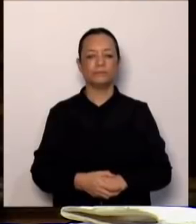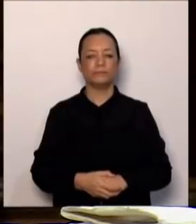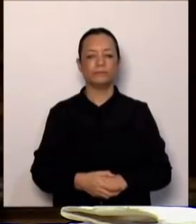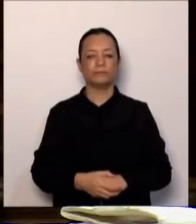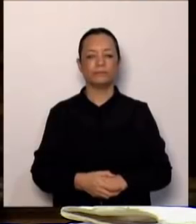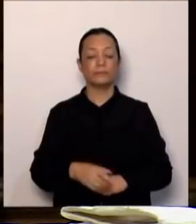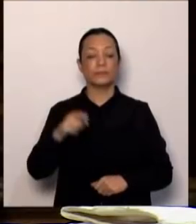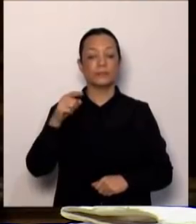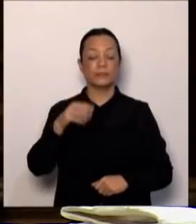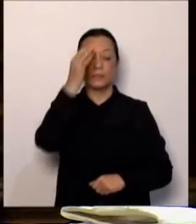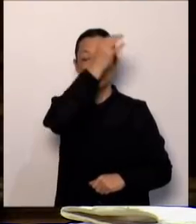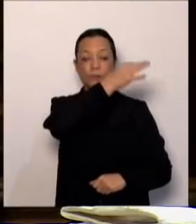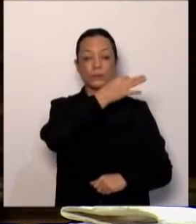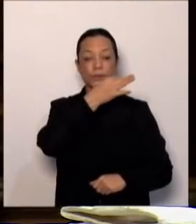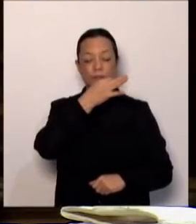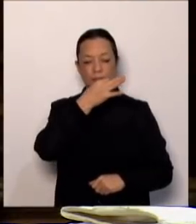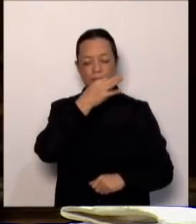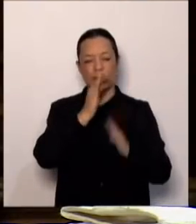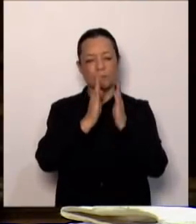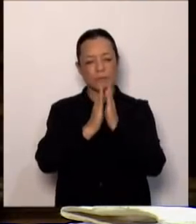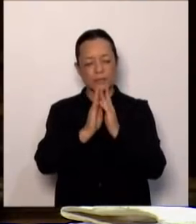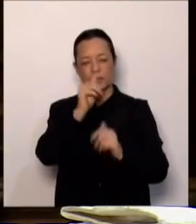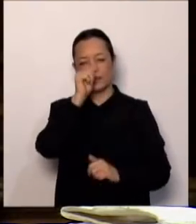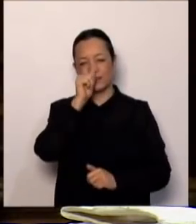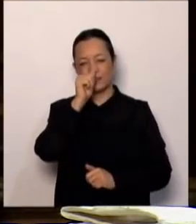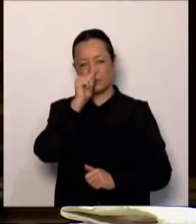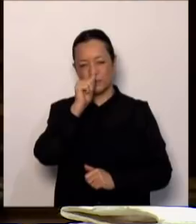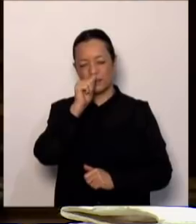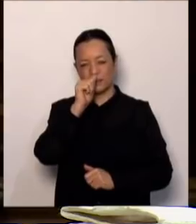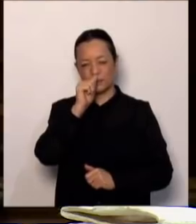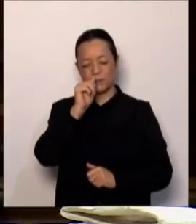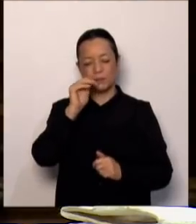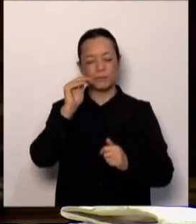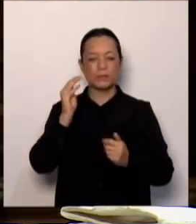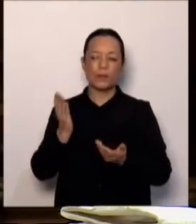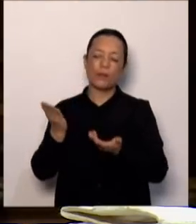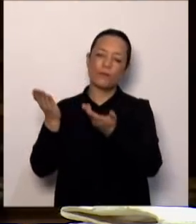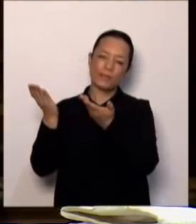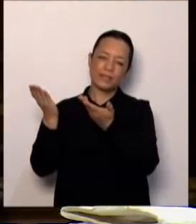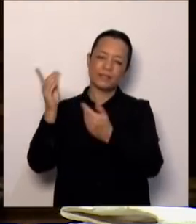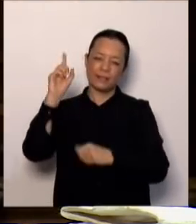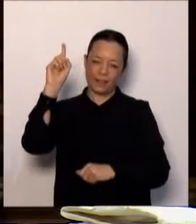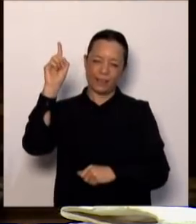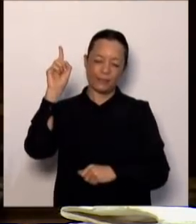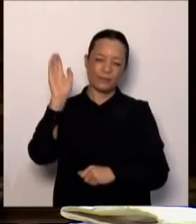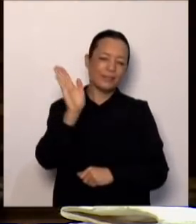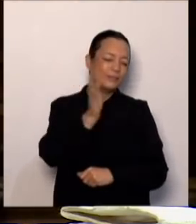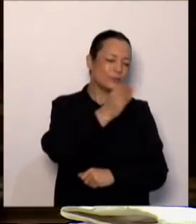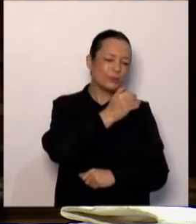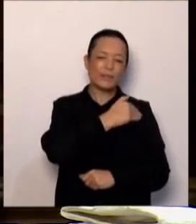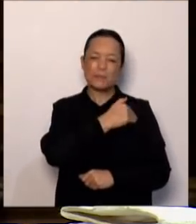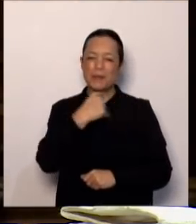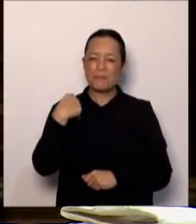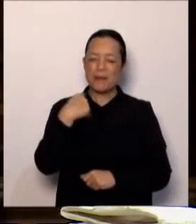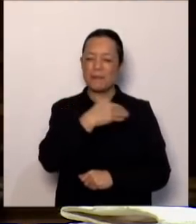En esta Eucaristía dominical vamos a encomendar especialmente a todas las mamás, ya que